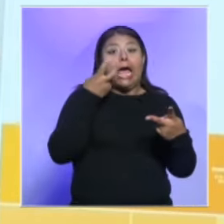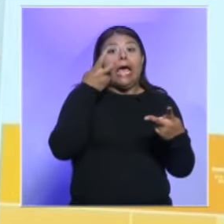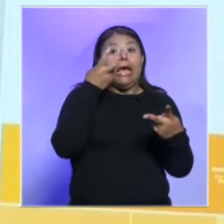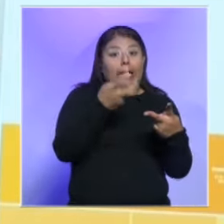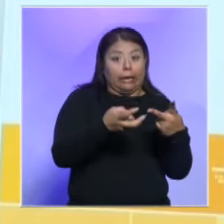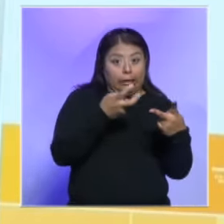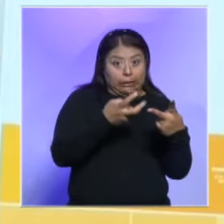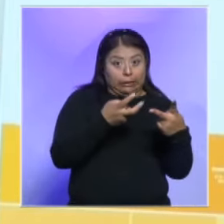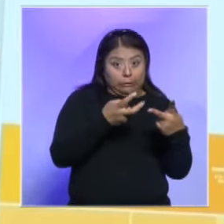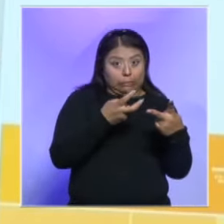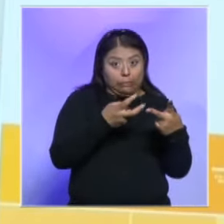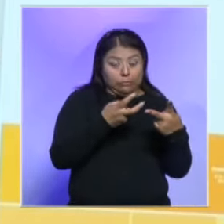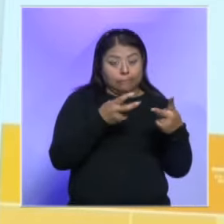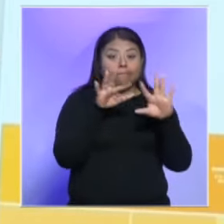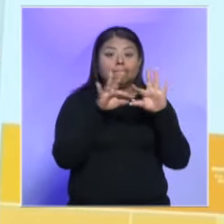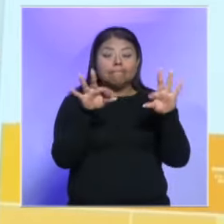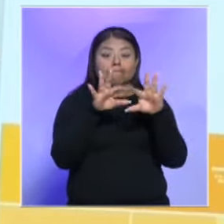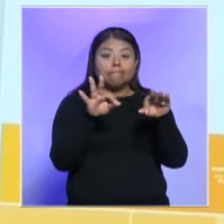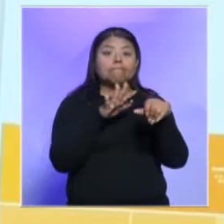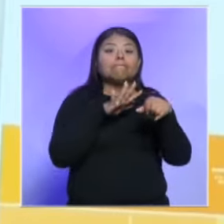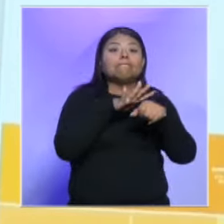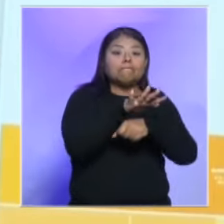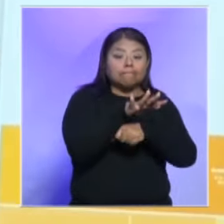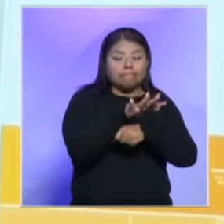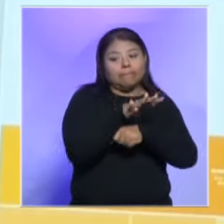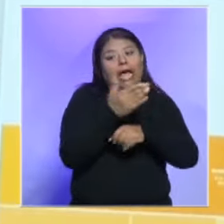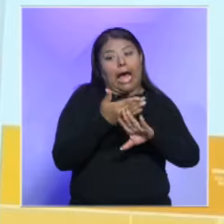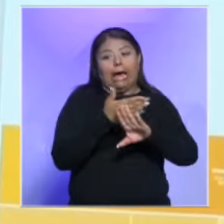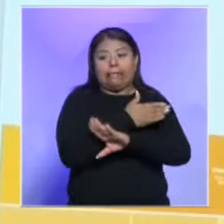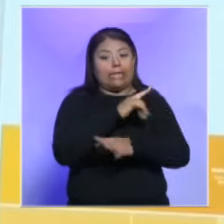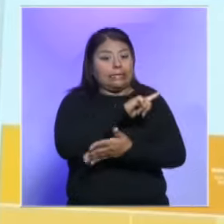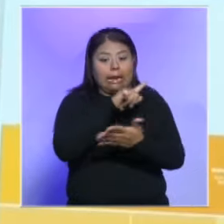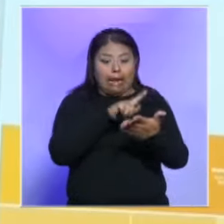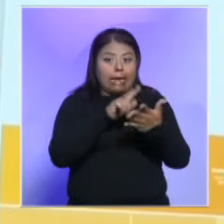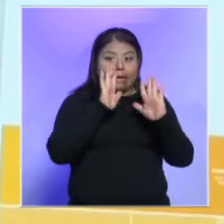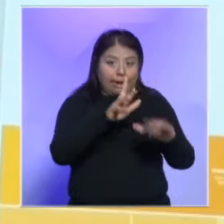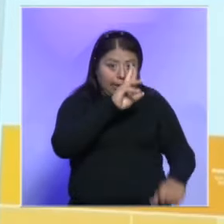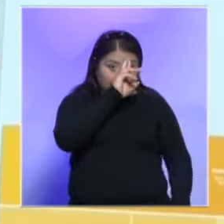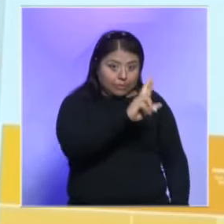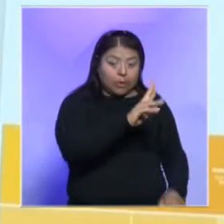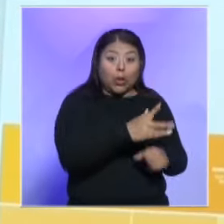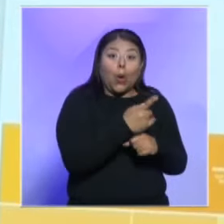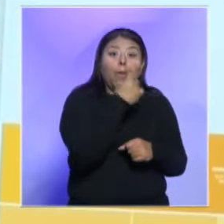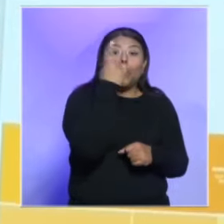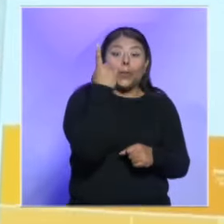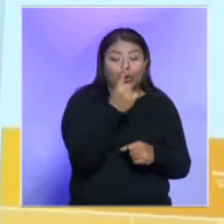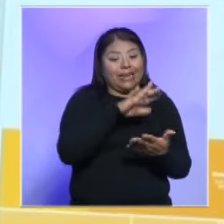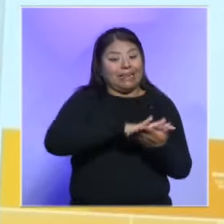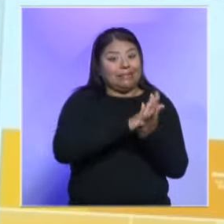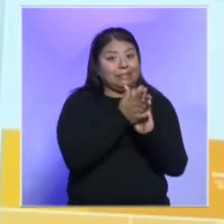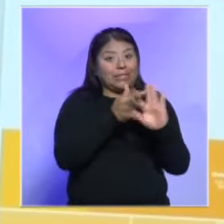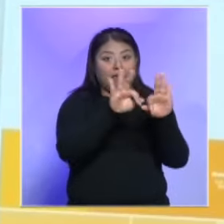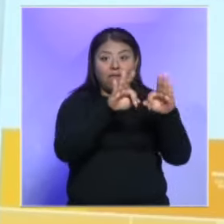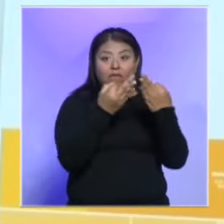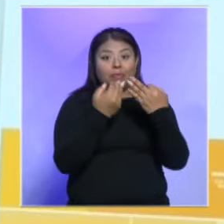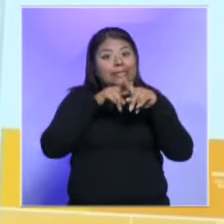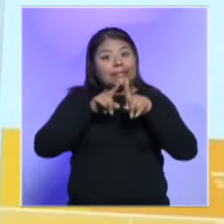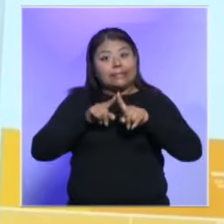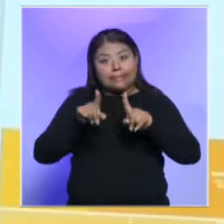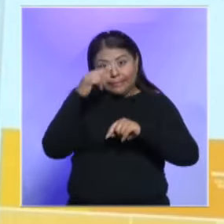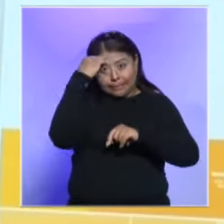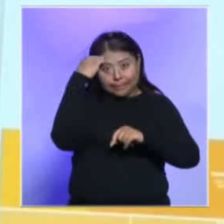digamos, de las candidaturas independientes era legal porque son formas diversas de acceder a un poder, las diferencias entre